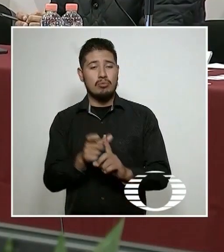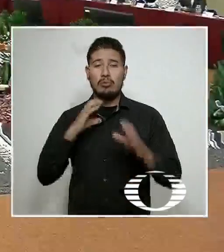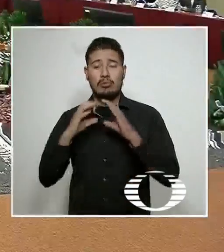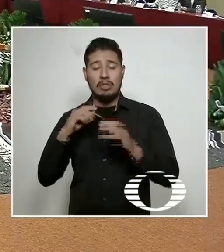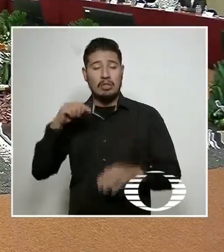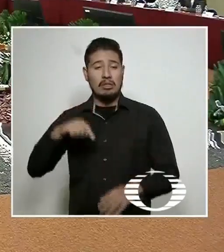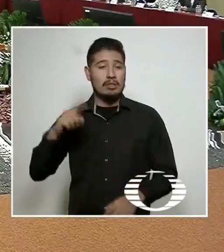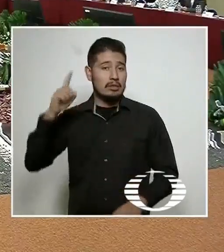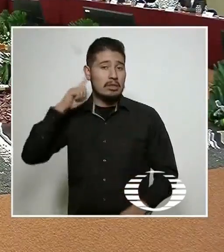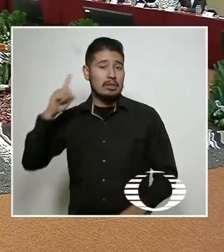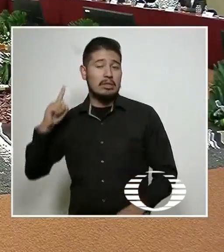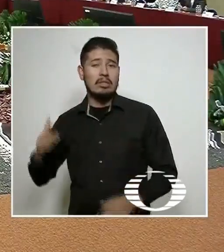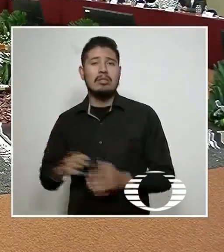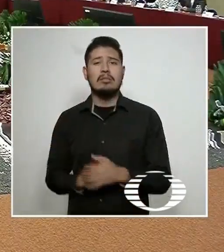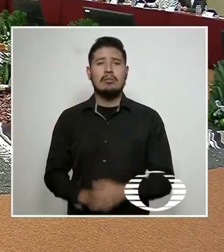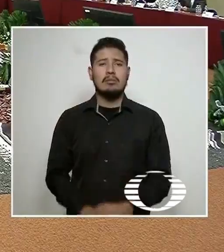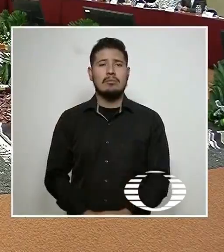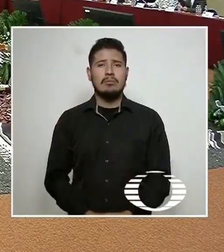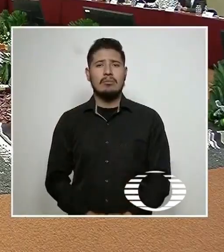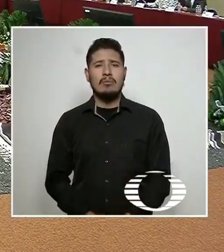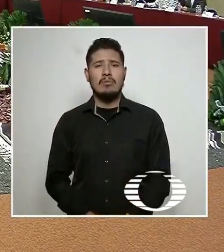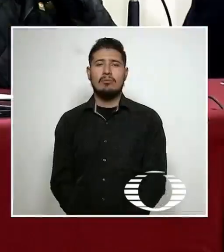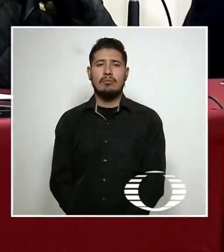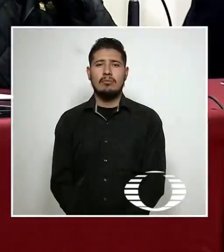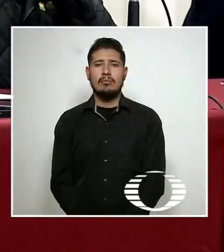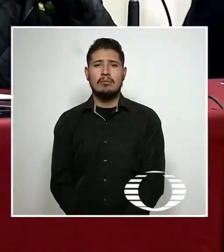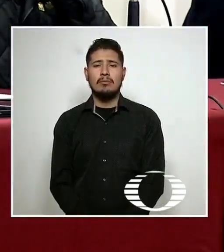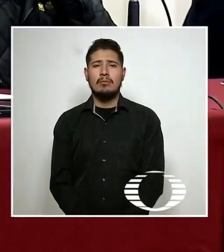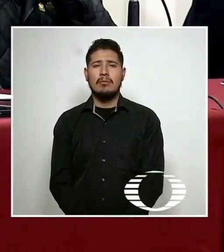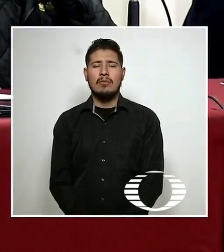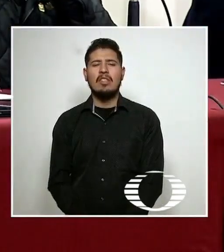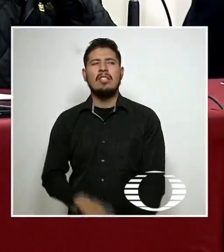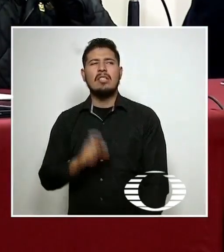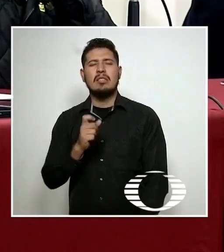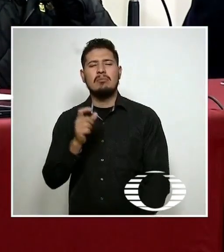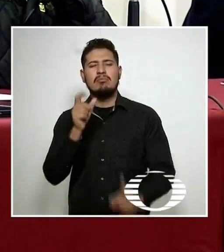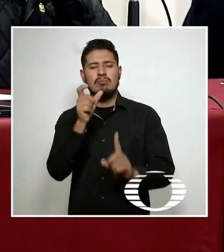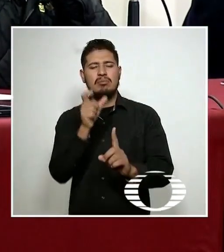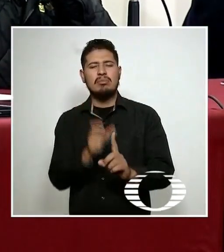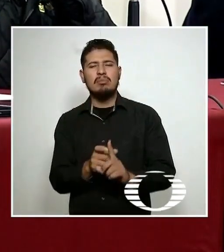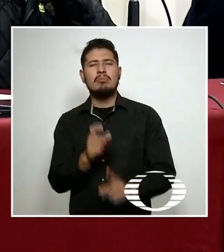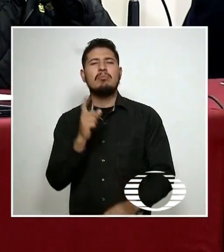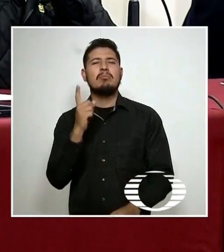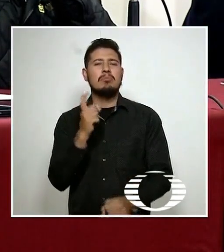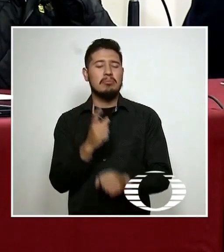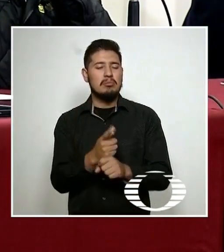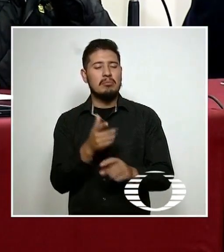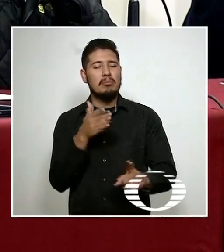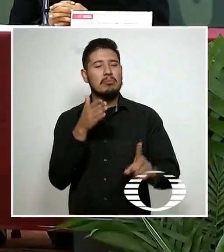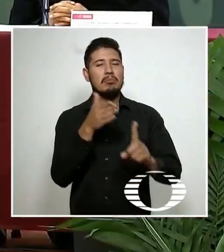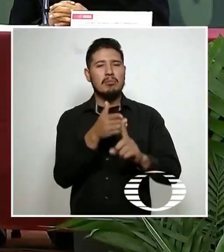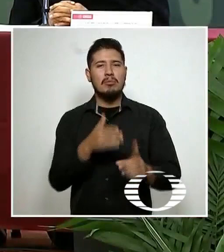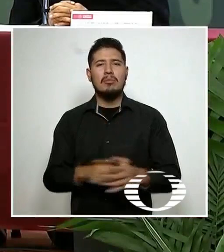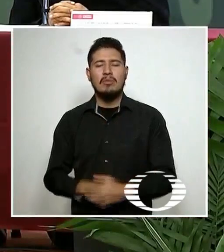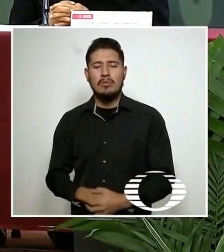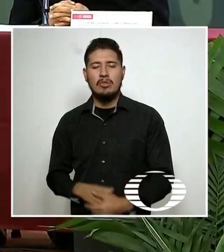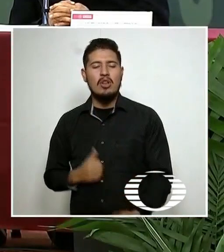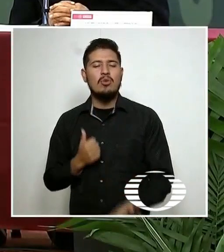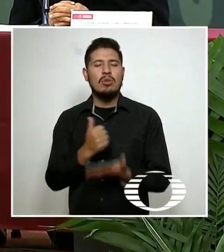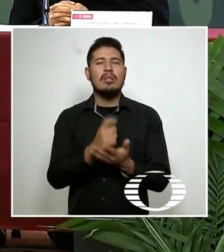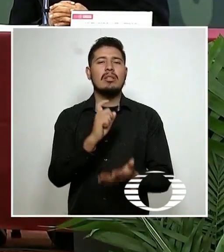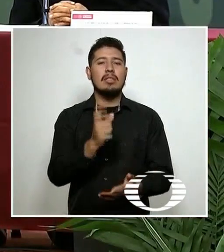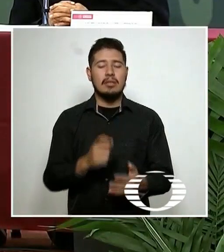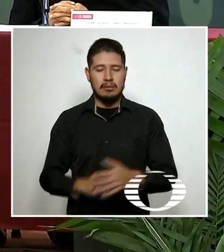Zacatecas, con evaluaciones cada 30 días. La característica principal que le vamos a dar a este refuerzo, bueno,